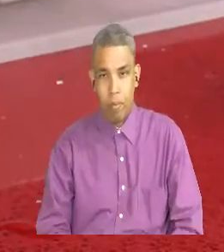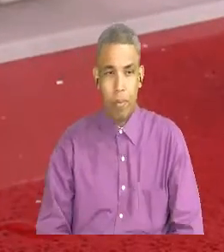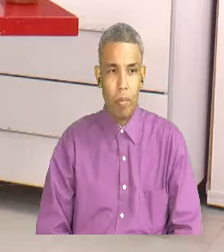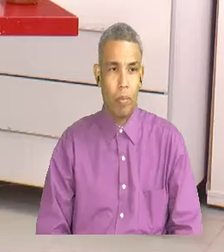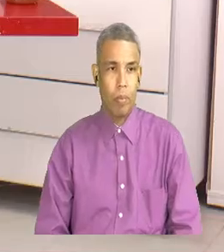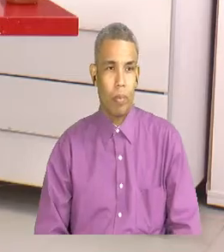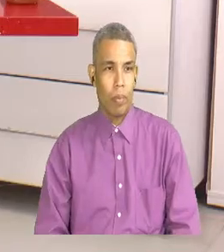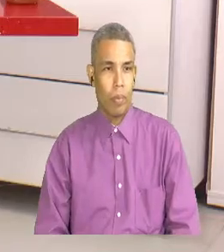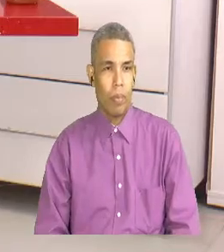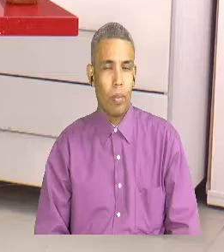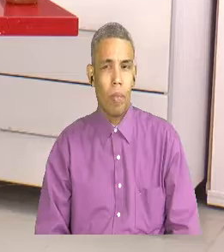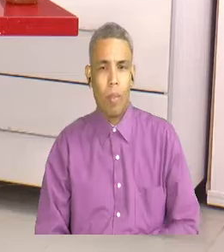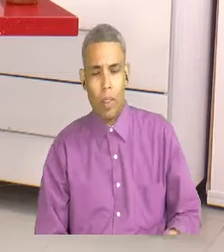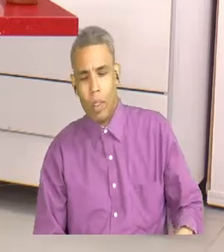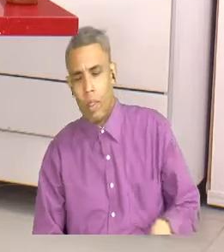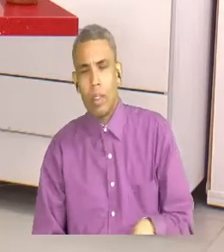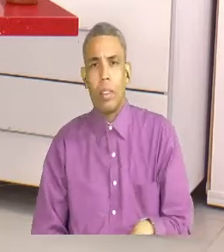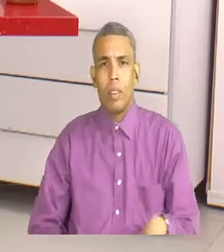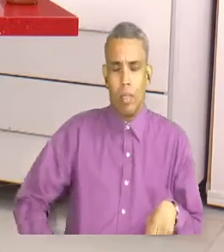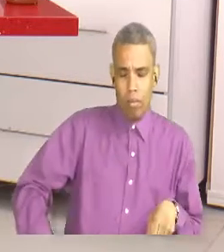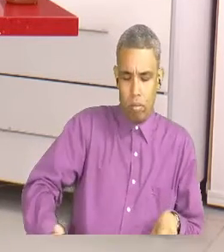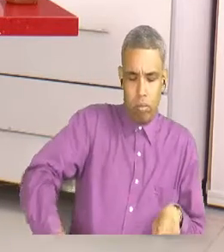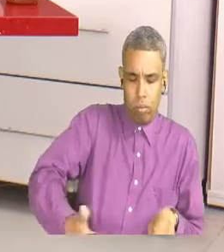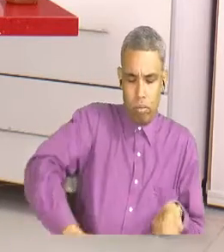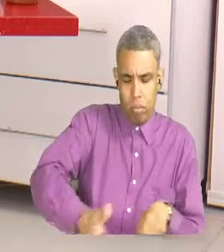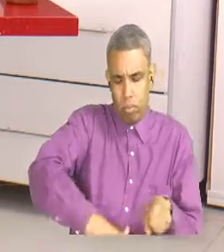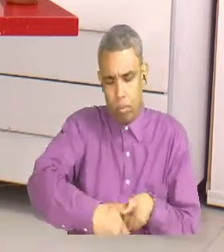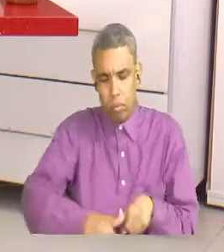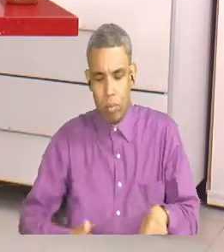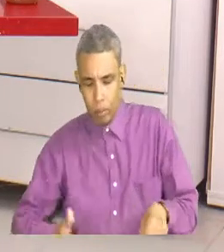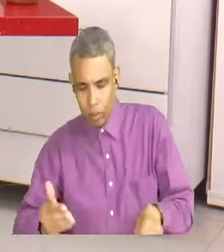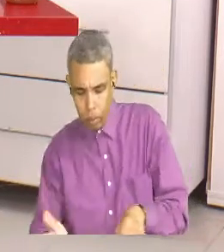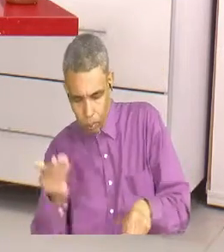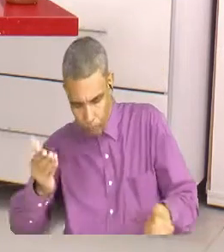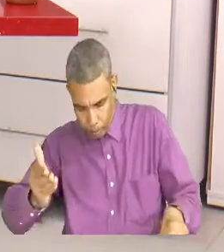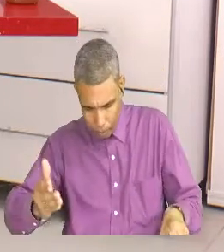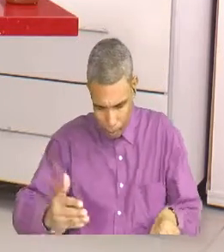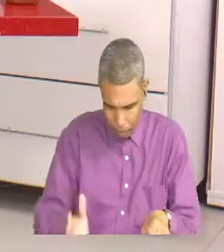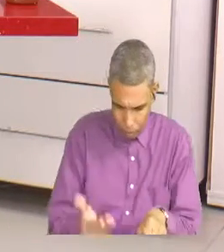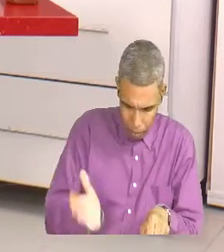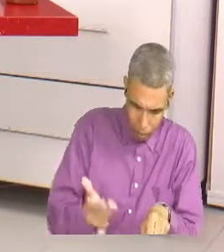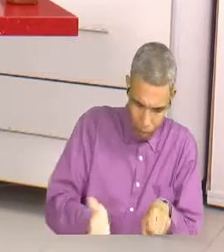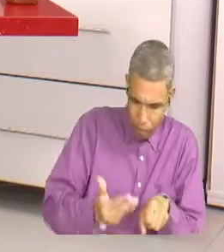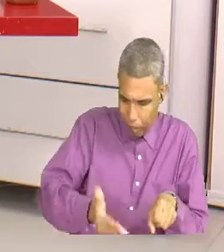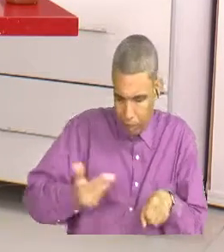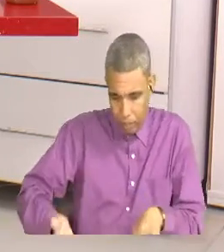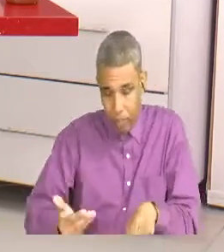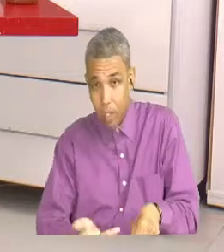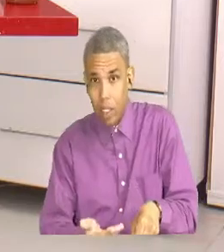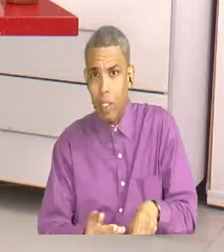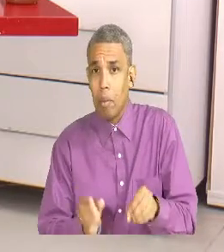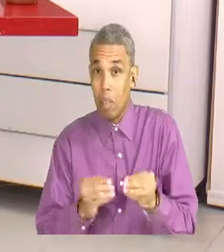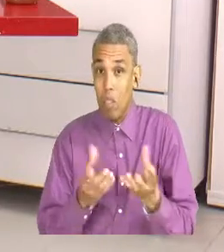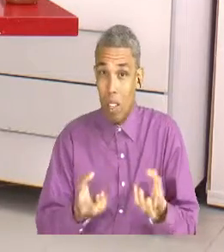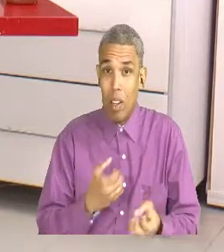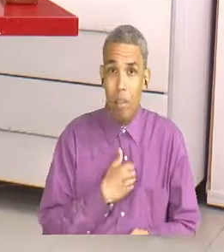idea? Saltear, dar punto de sal, pimienta, como siempre, si tienen una pastica de ajo lo pueden adicionar.